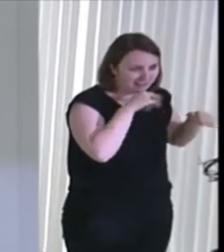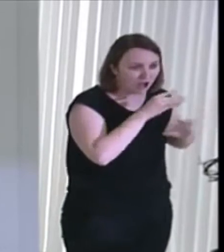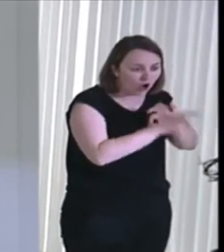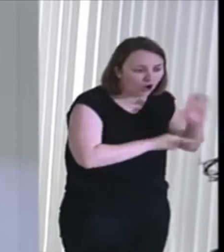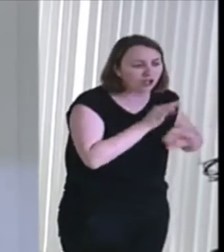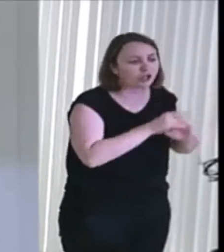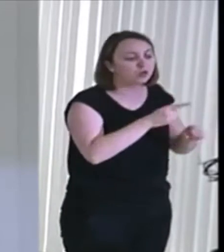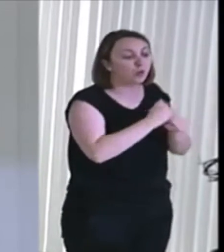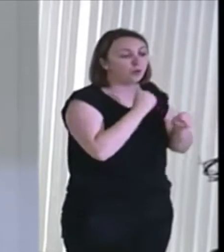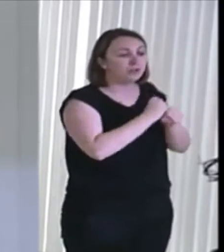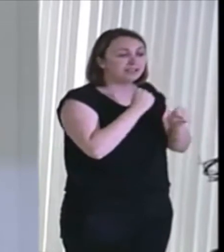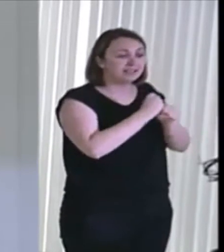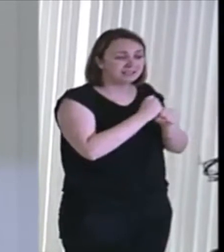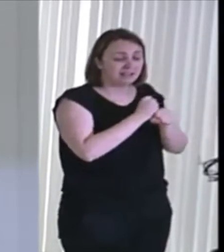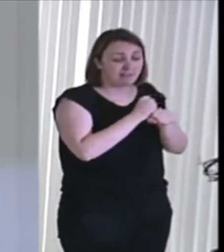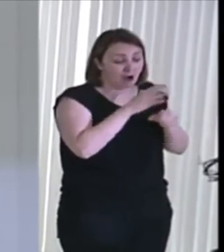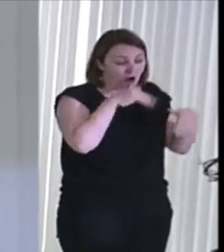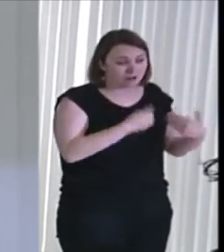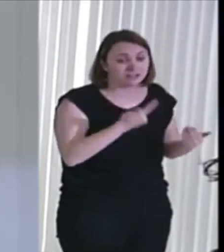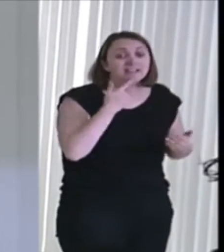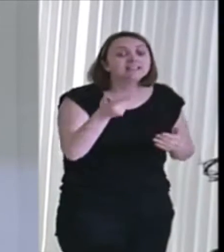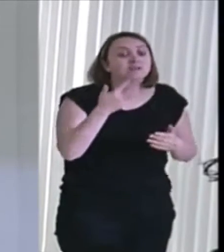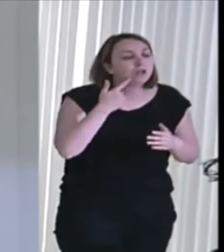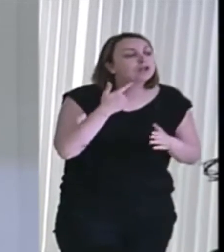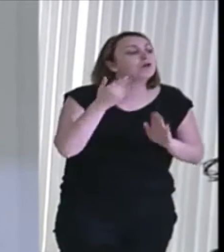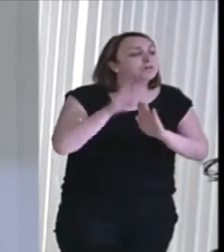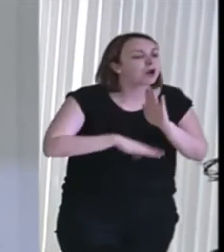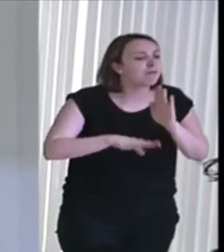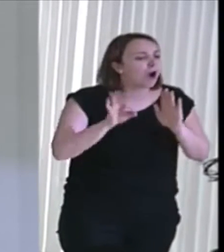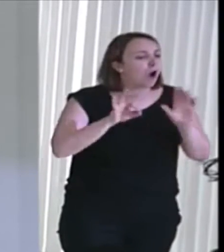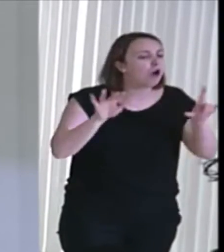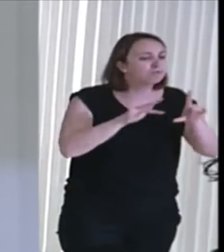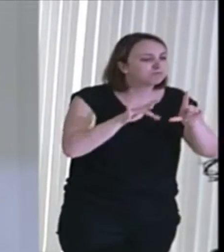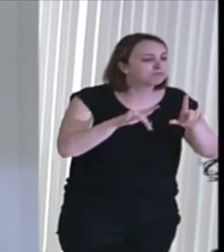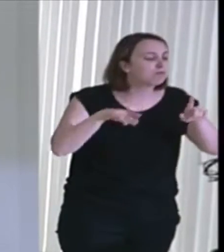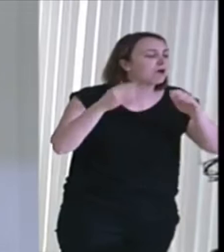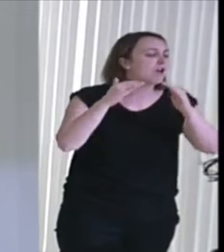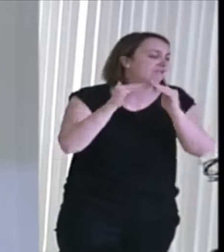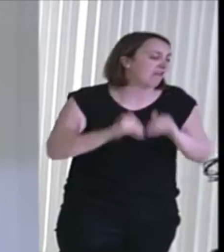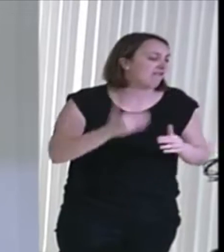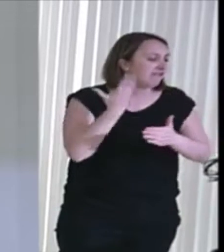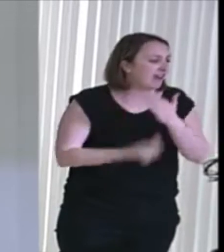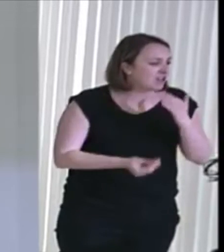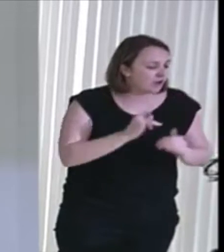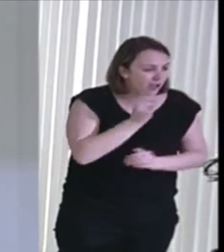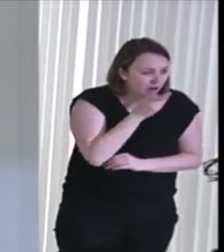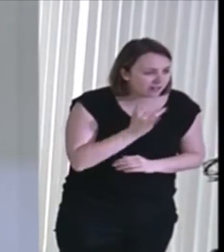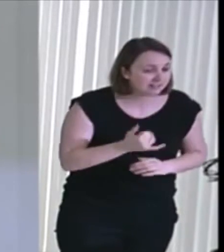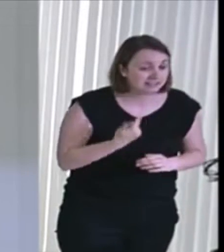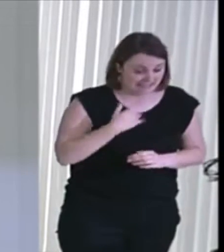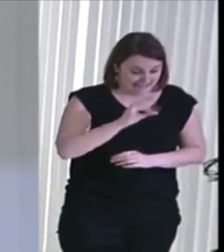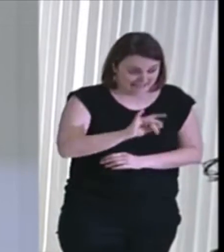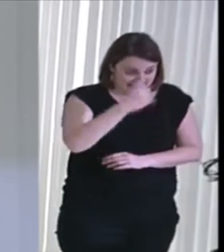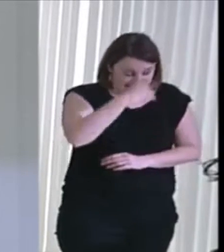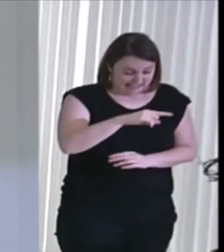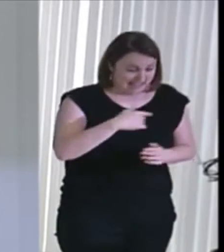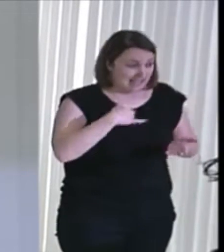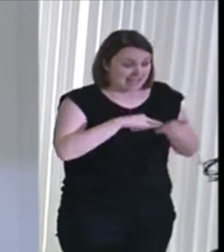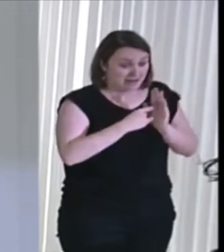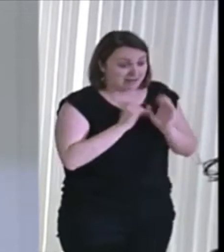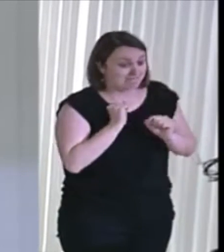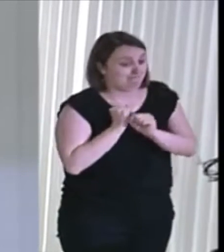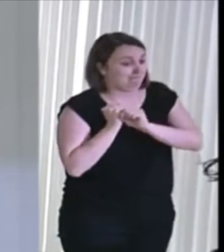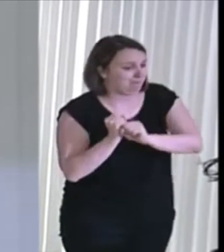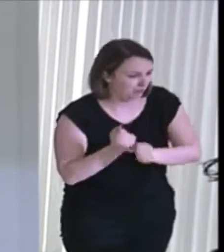que tu trabajo al final es... Cuando se cae el servidor, ¿qué haces? Claro, efectivamente. es que dependemos de tanto de la tecnología que